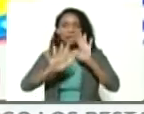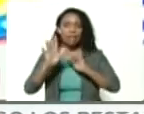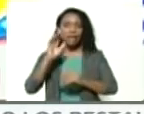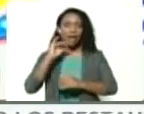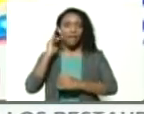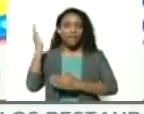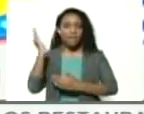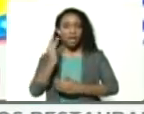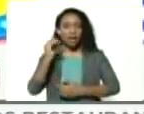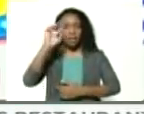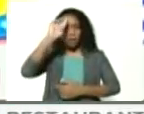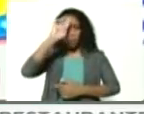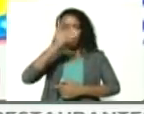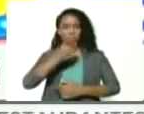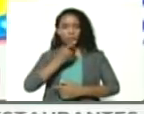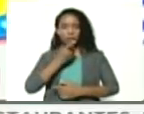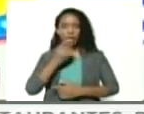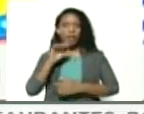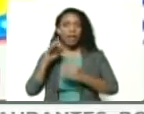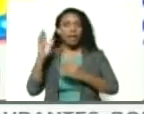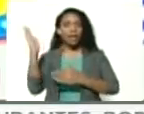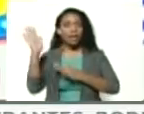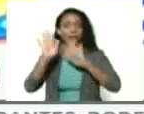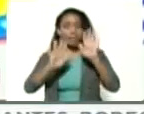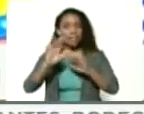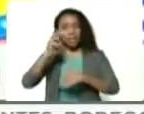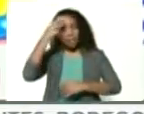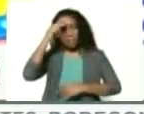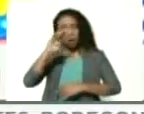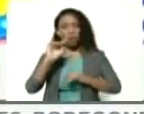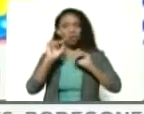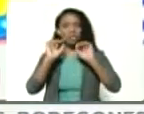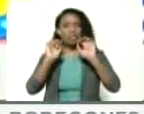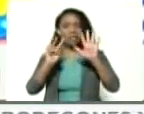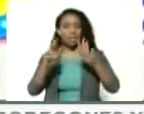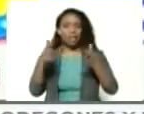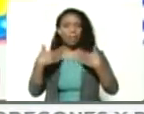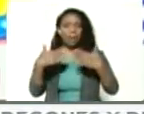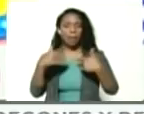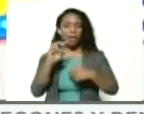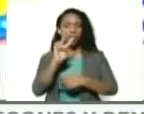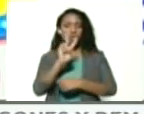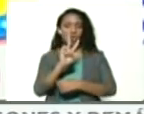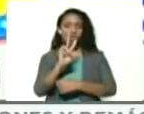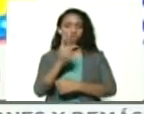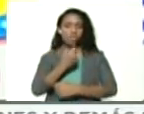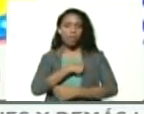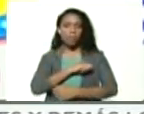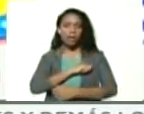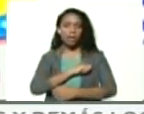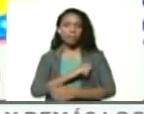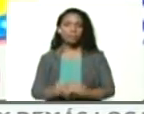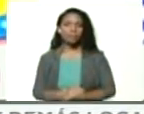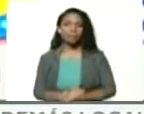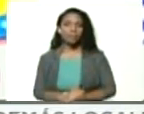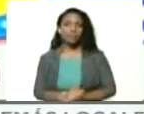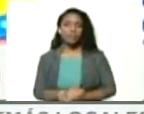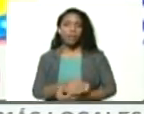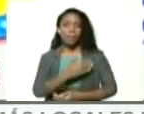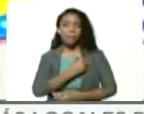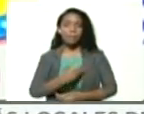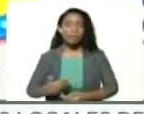República Dominicana, 15 procedentes de México, 7 de Panamá y 2 procedentes de España. Presidente, la tasa